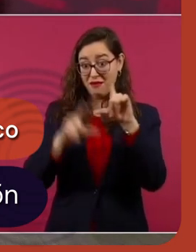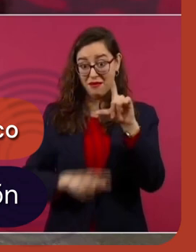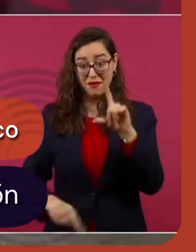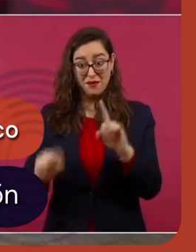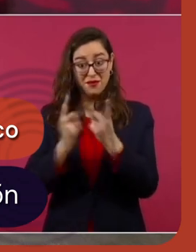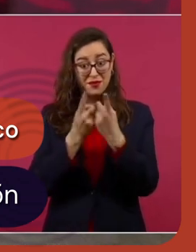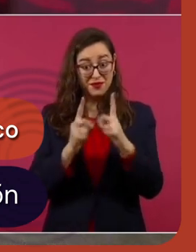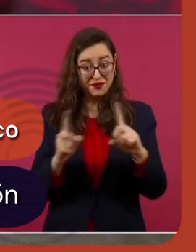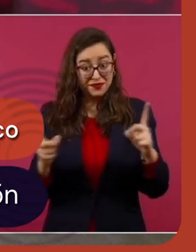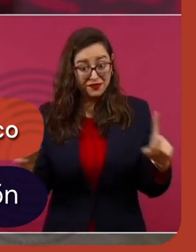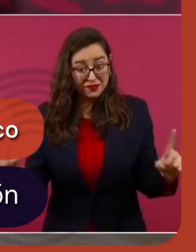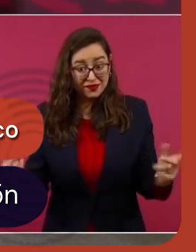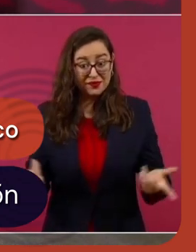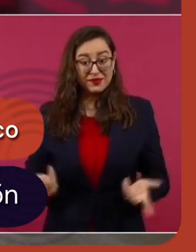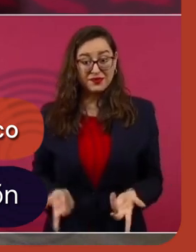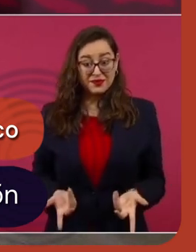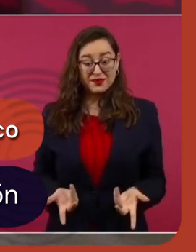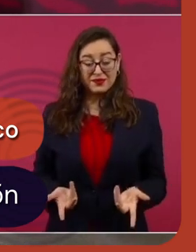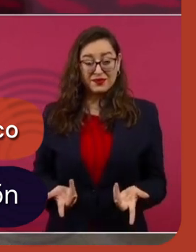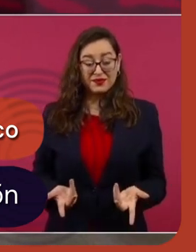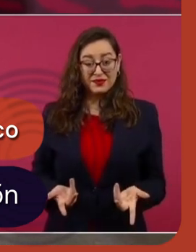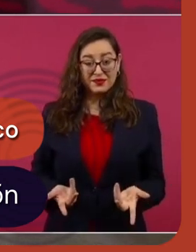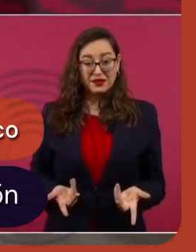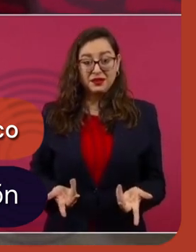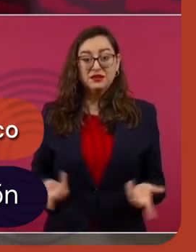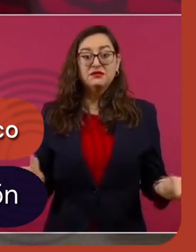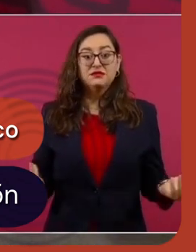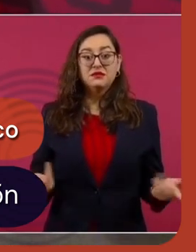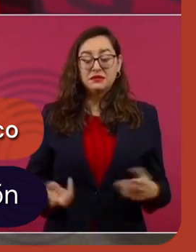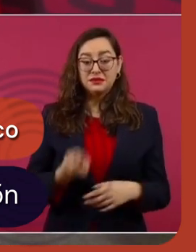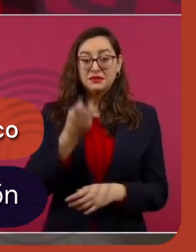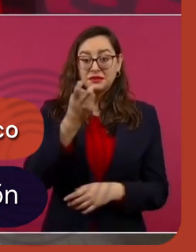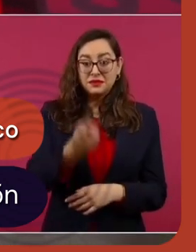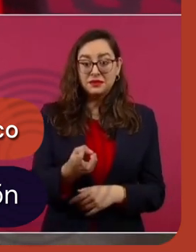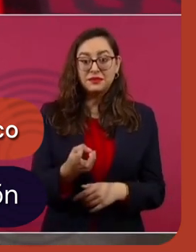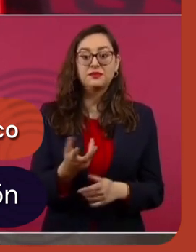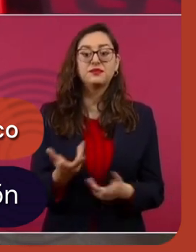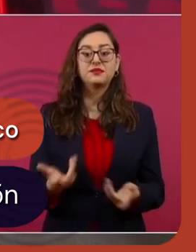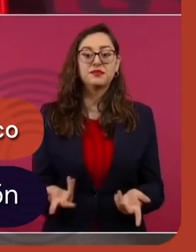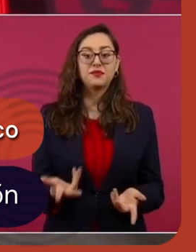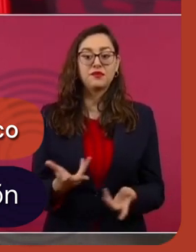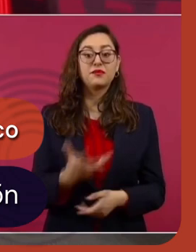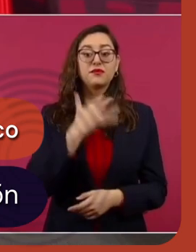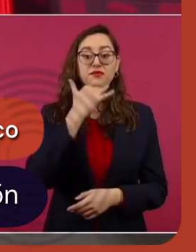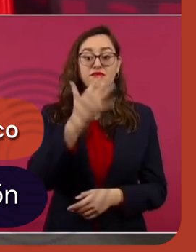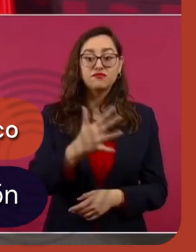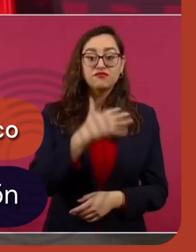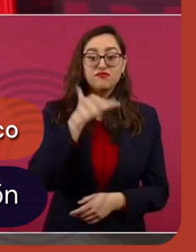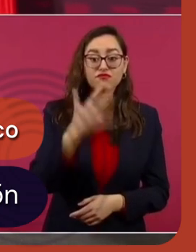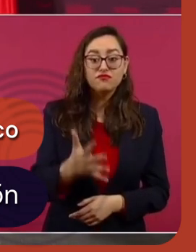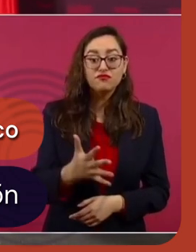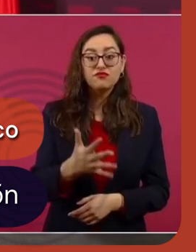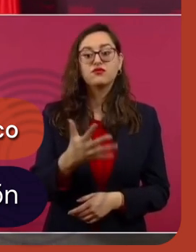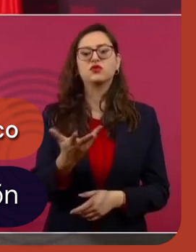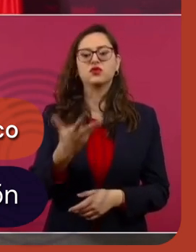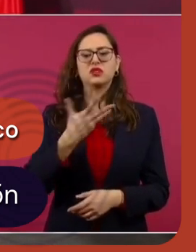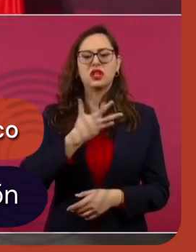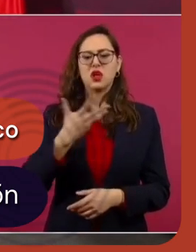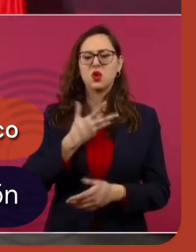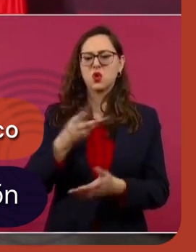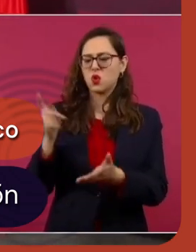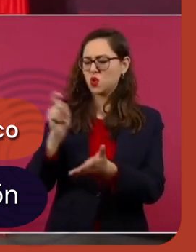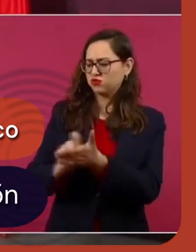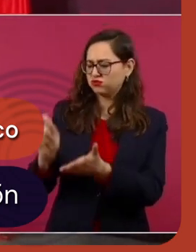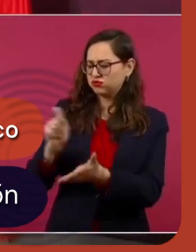La verdad es que hablábamos de corrupción y hablábamos, y tengo libros escritos